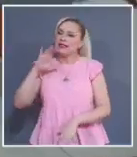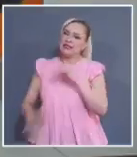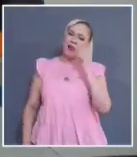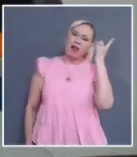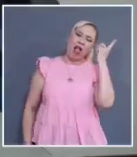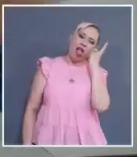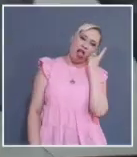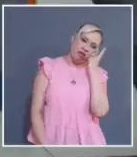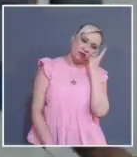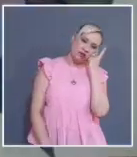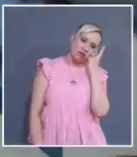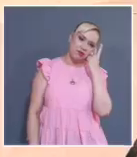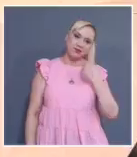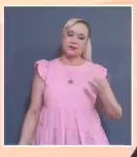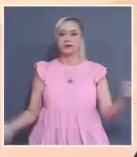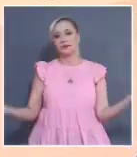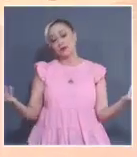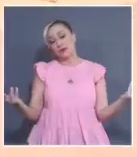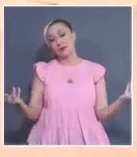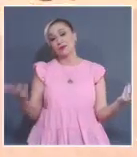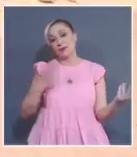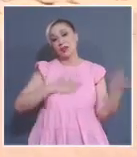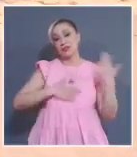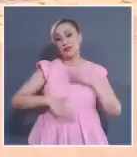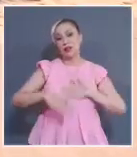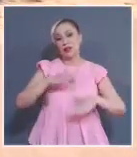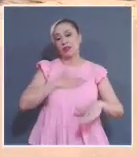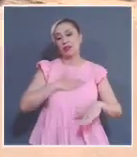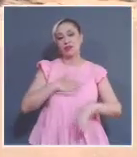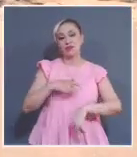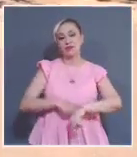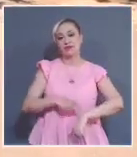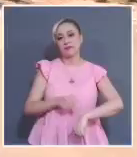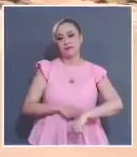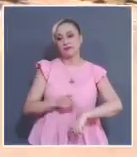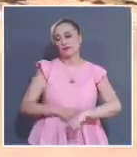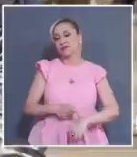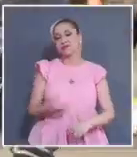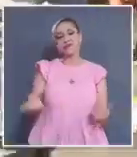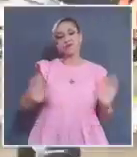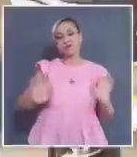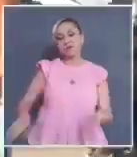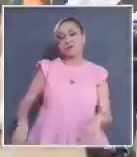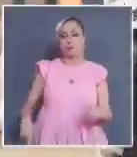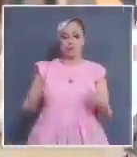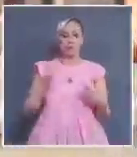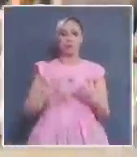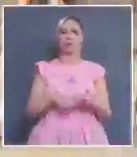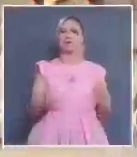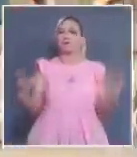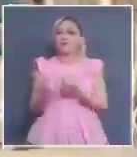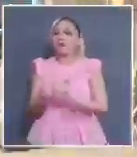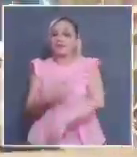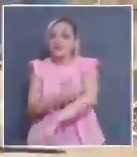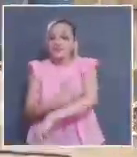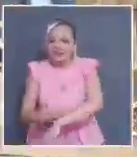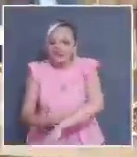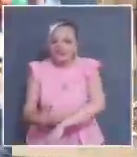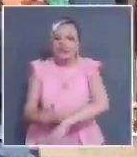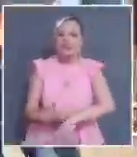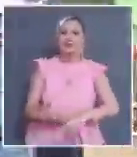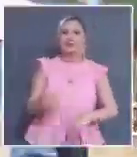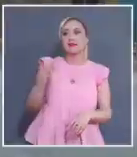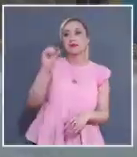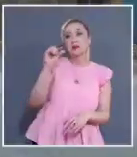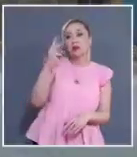52.8 horas a la semana en promedio, y en un muy lejano segundo lugar, la convivencia familiar, a la que dedican apenas